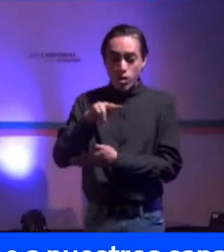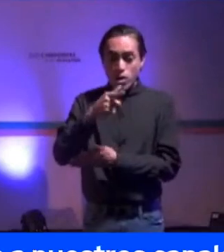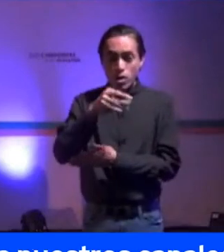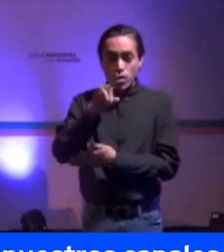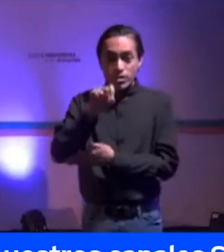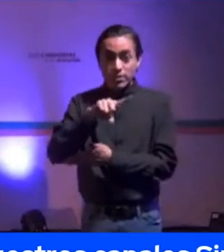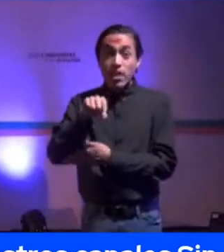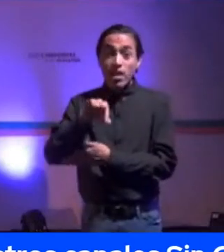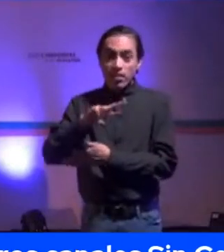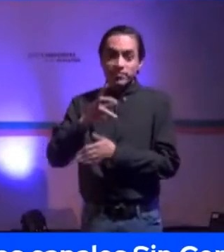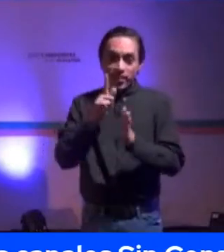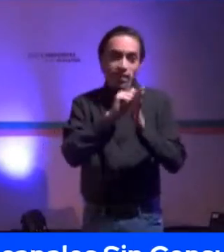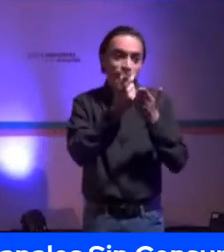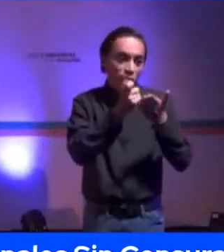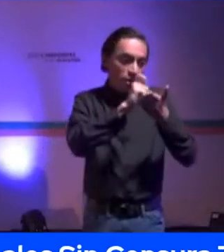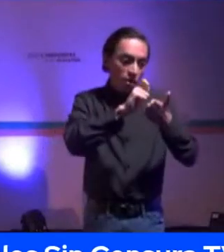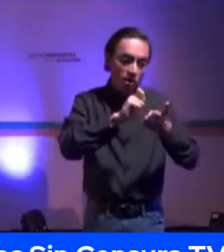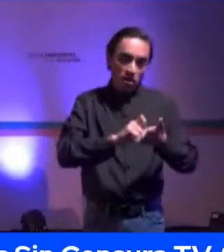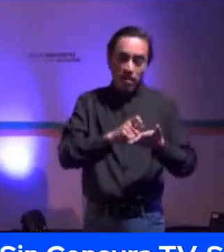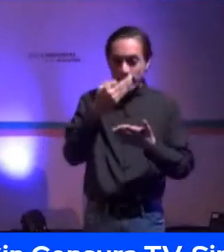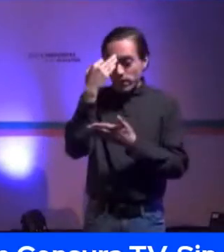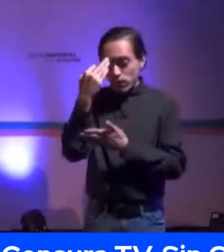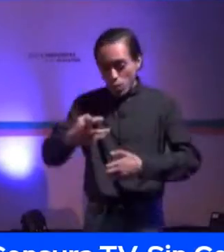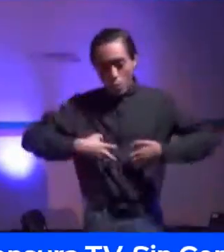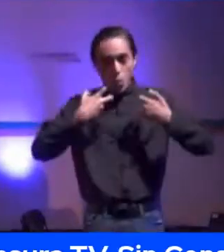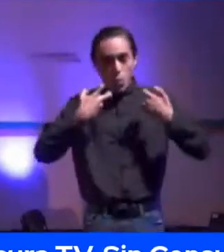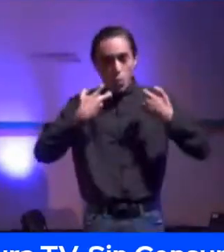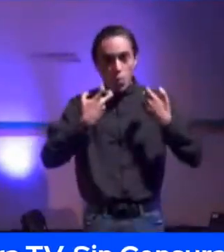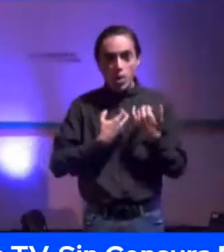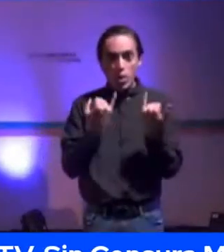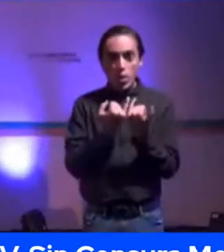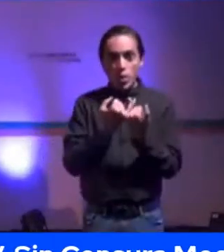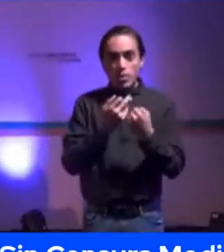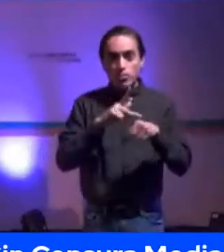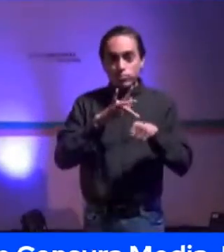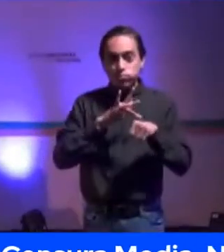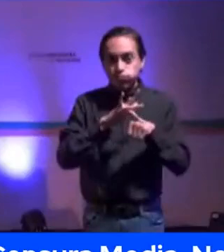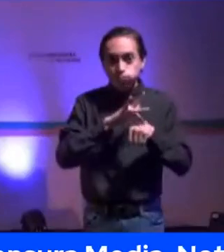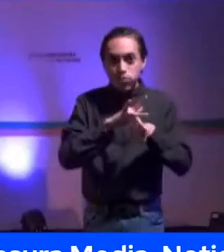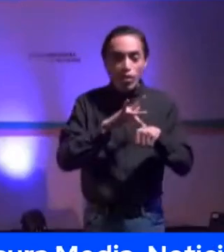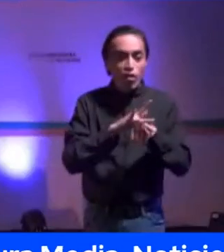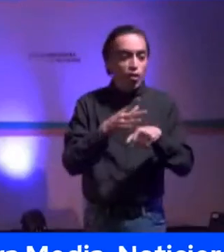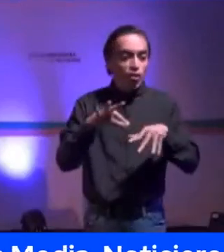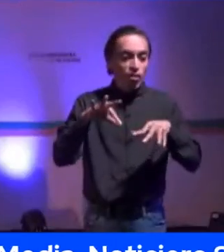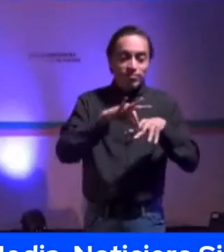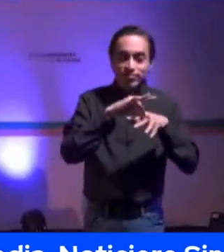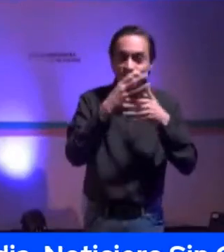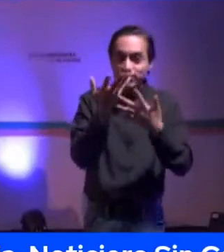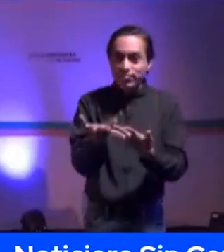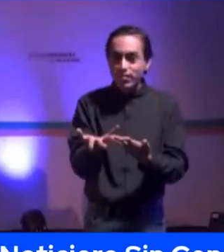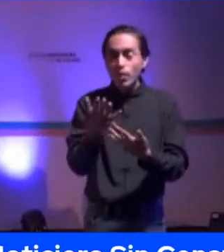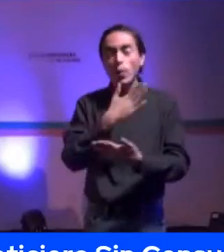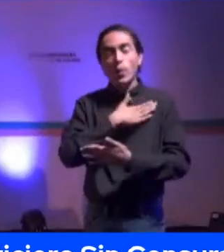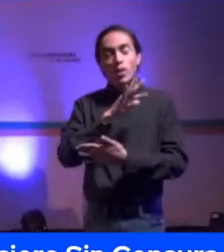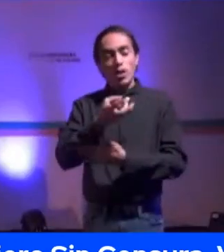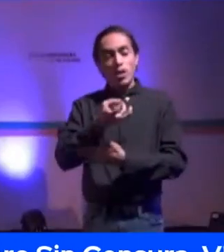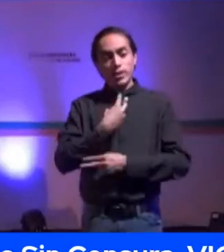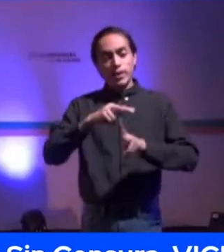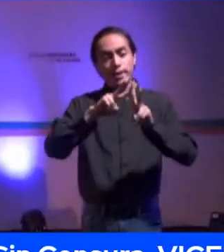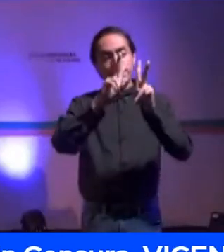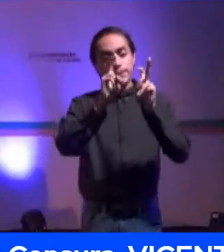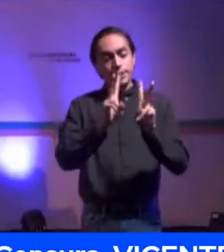de cólera y El Pelón de los Anillos. Pero bueno, hay que hablar de estas